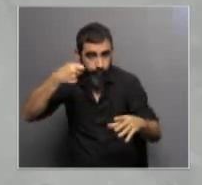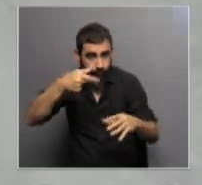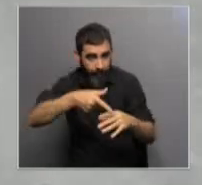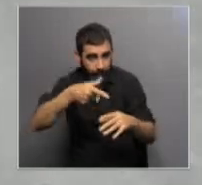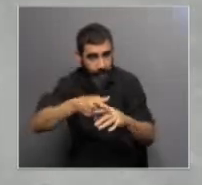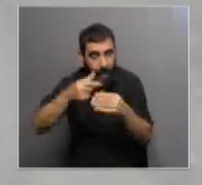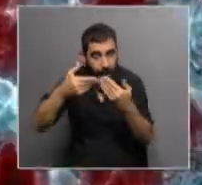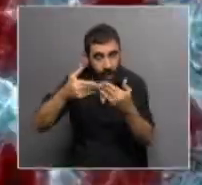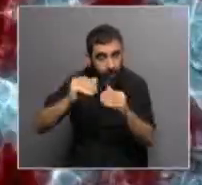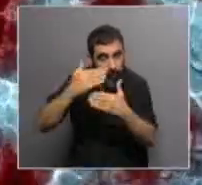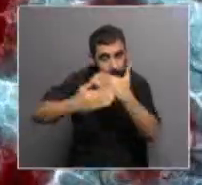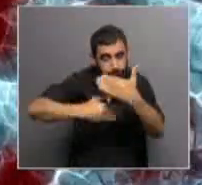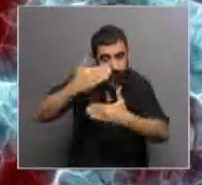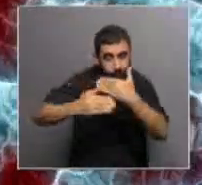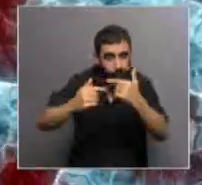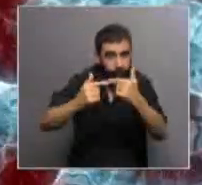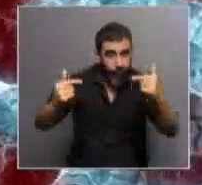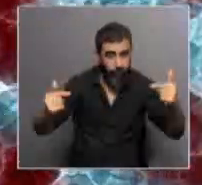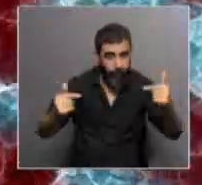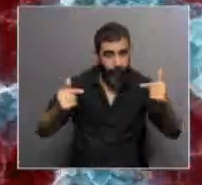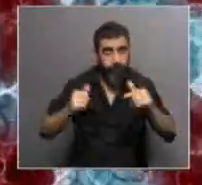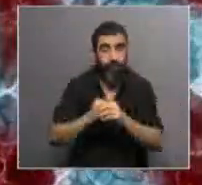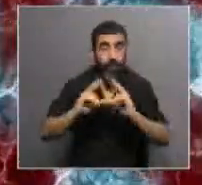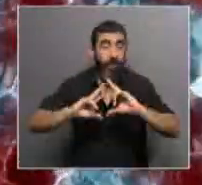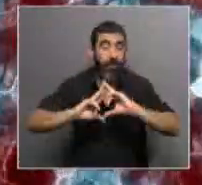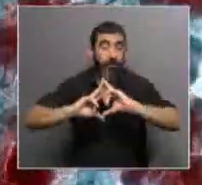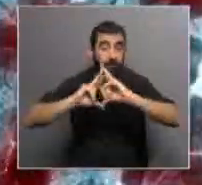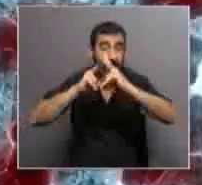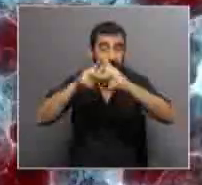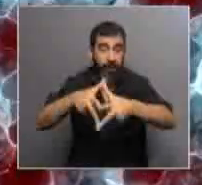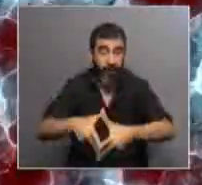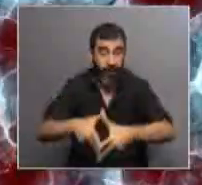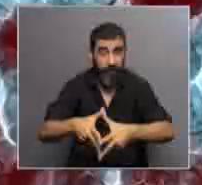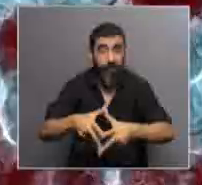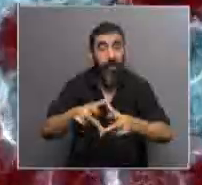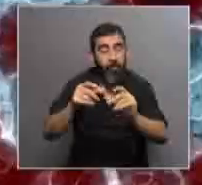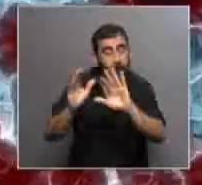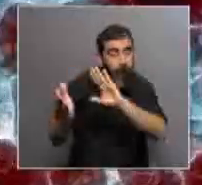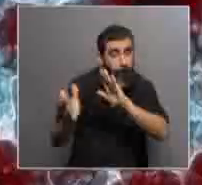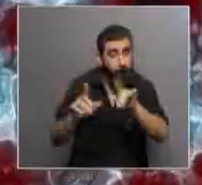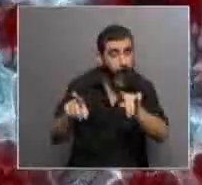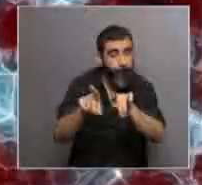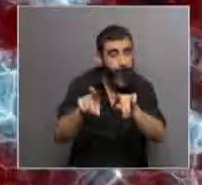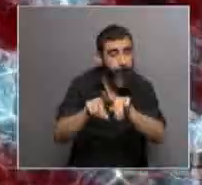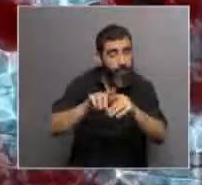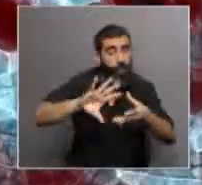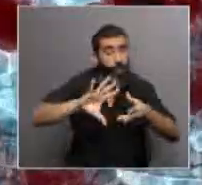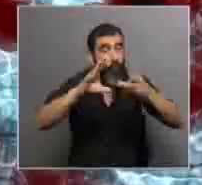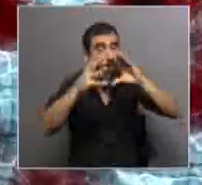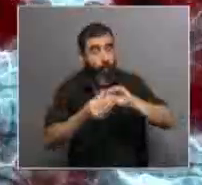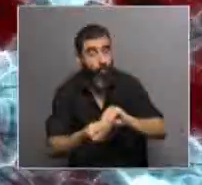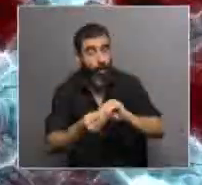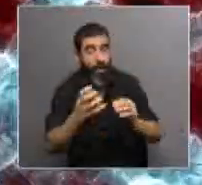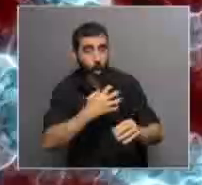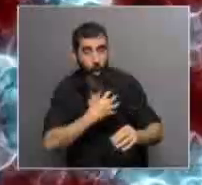empiezan a desarrollarse una estructura en tres dimensiones la cual semeja a la arquitectura y la fisiología del